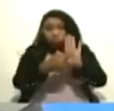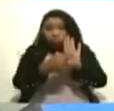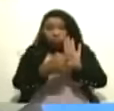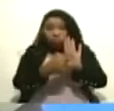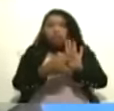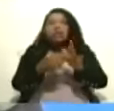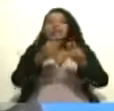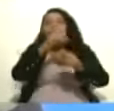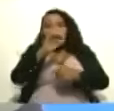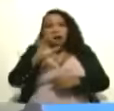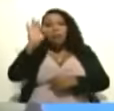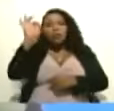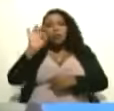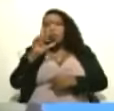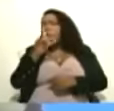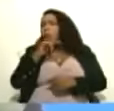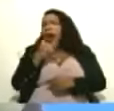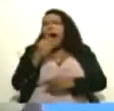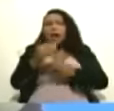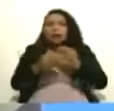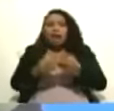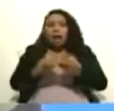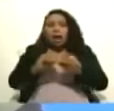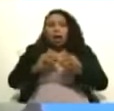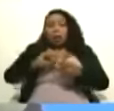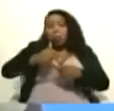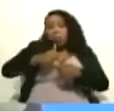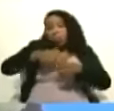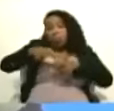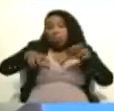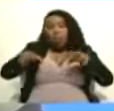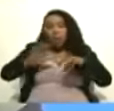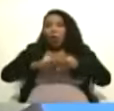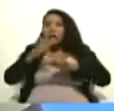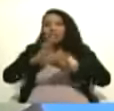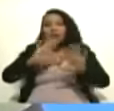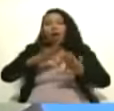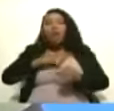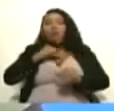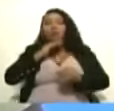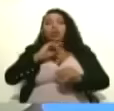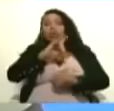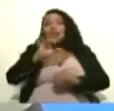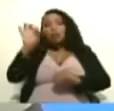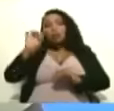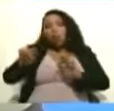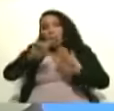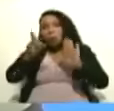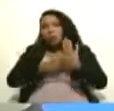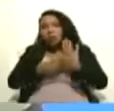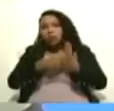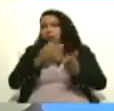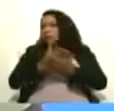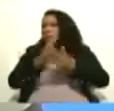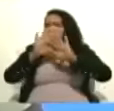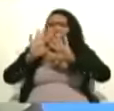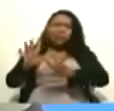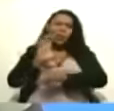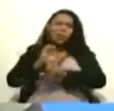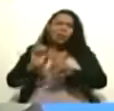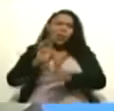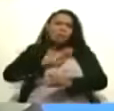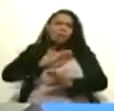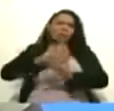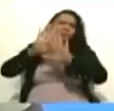100% no tienes que hacer ninguna regla de tres porque ya tienes el 100% transmitido Siempre es así revisa cualquier